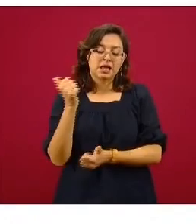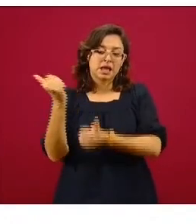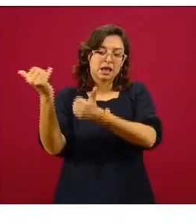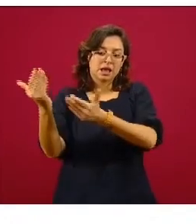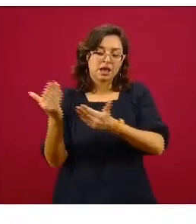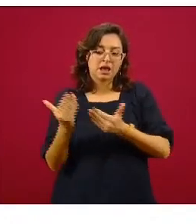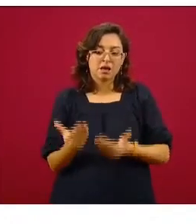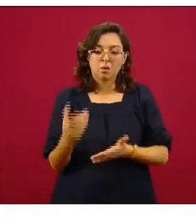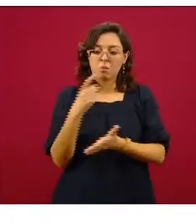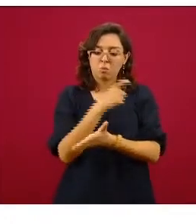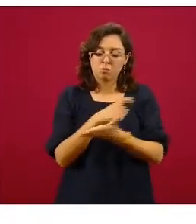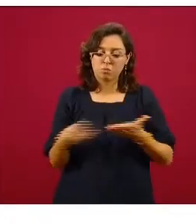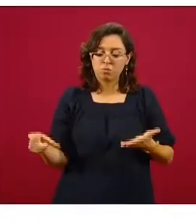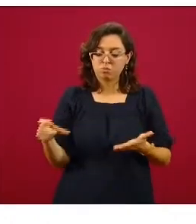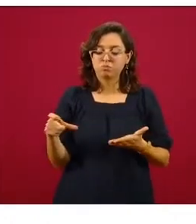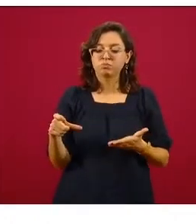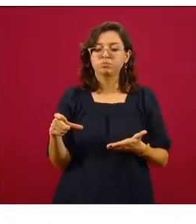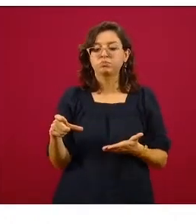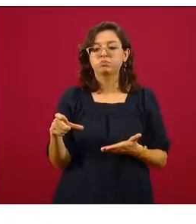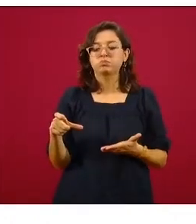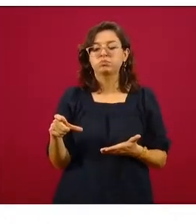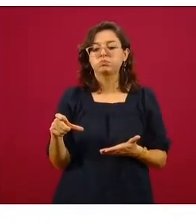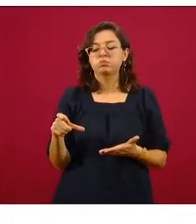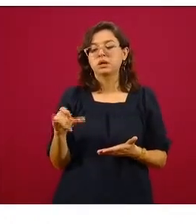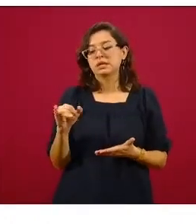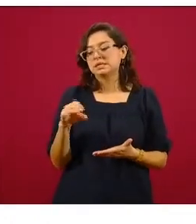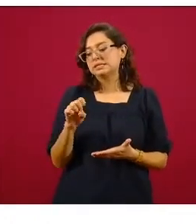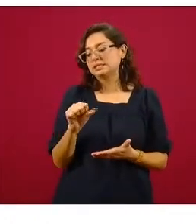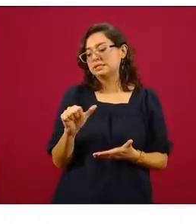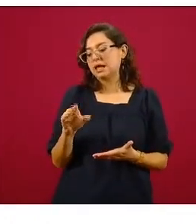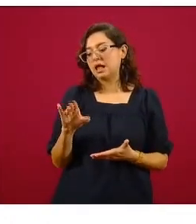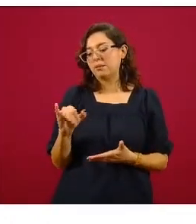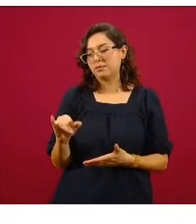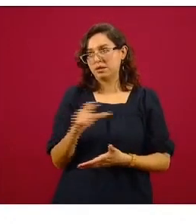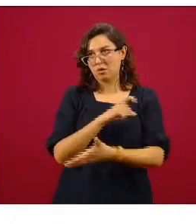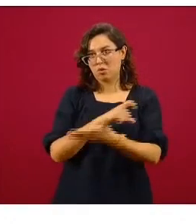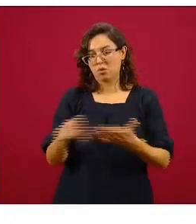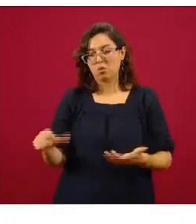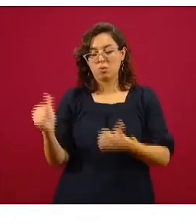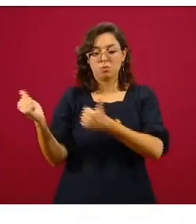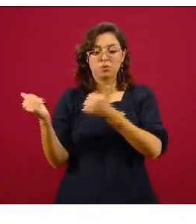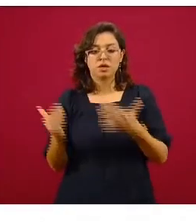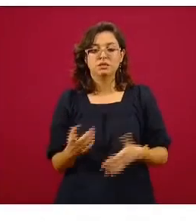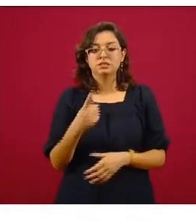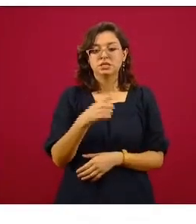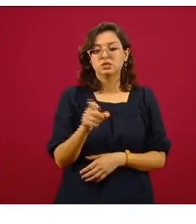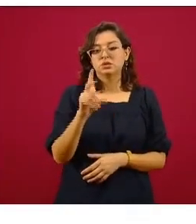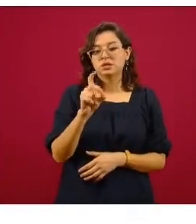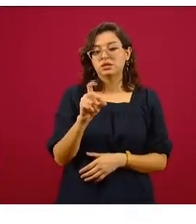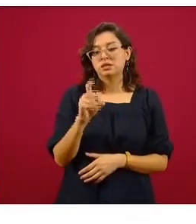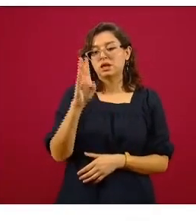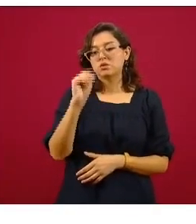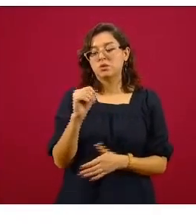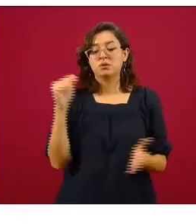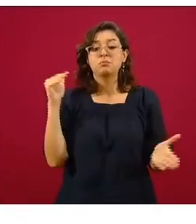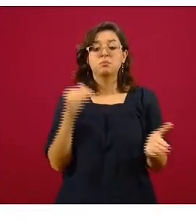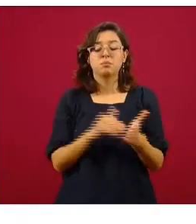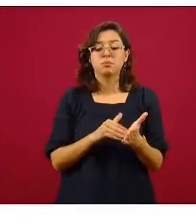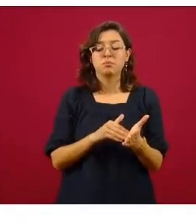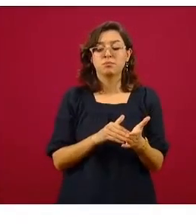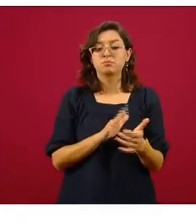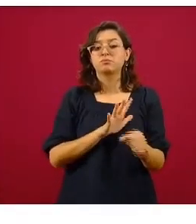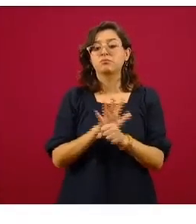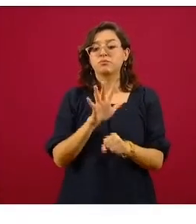de la compra consolidada que hizo el INSABI. 139,000 se distribuyeron en la red